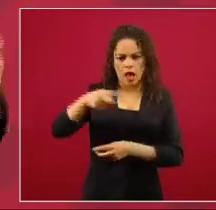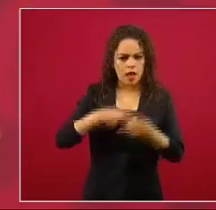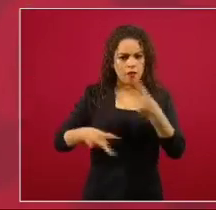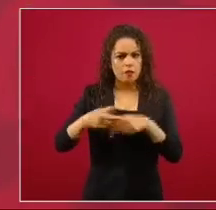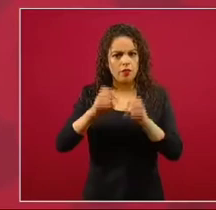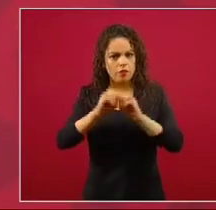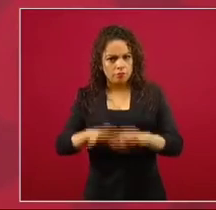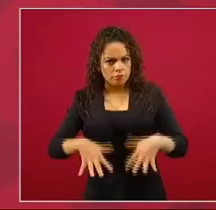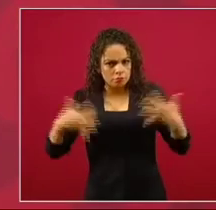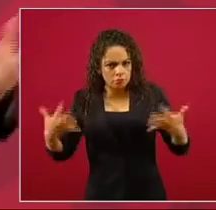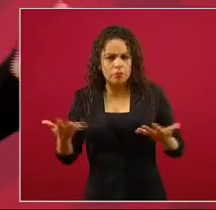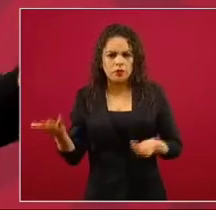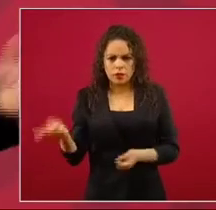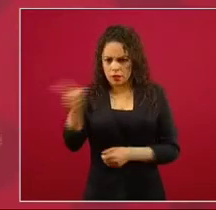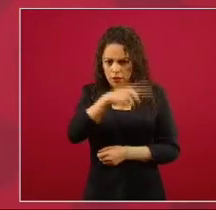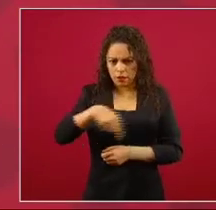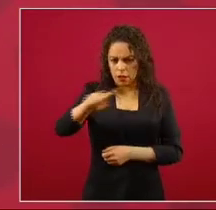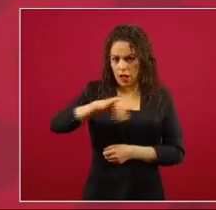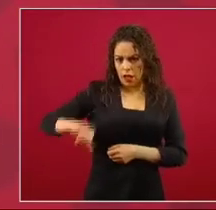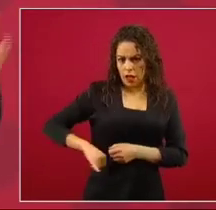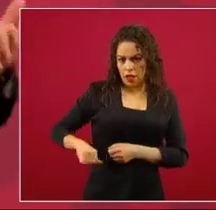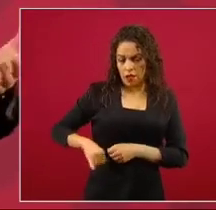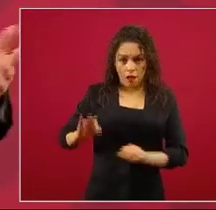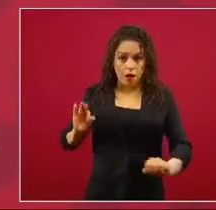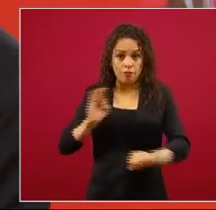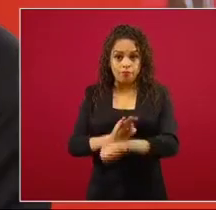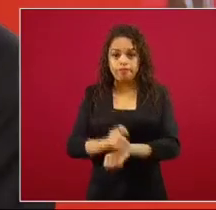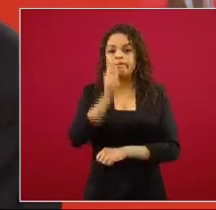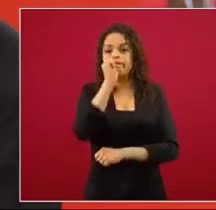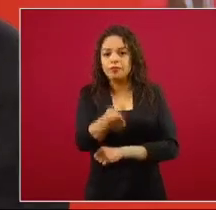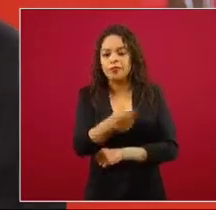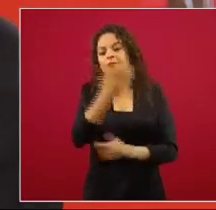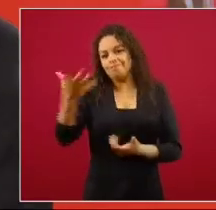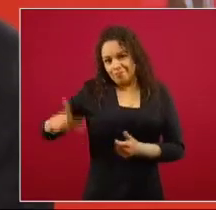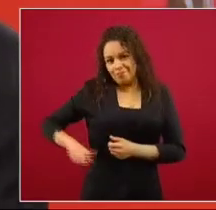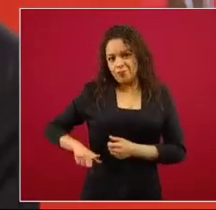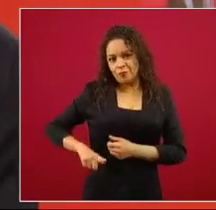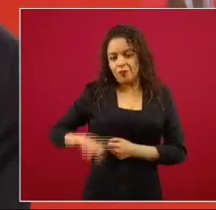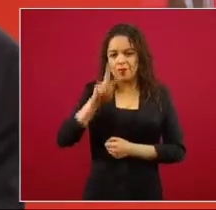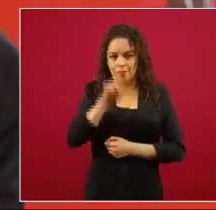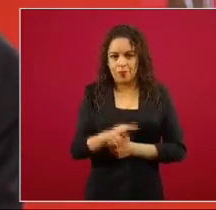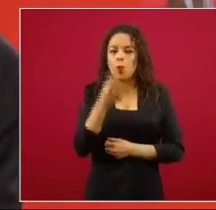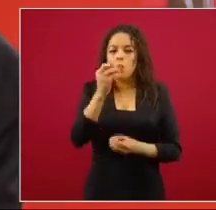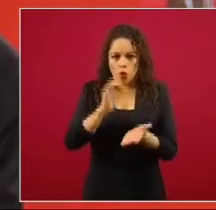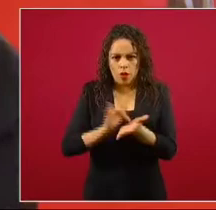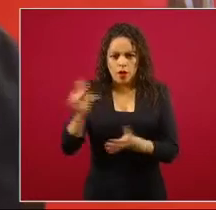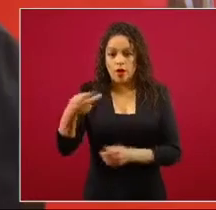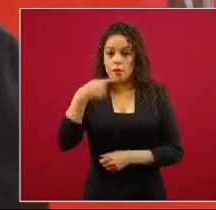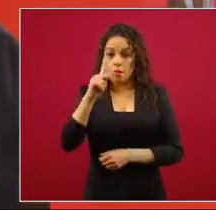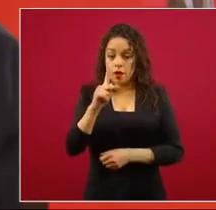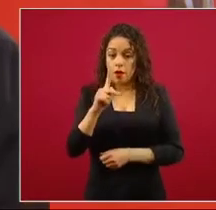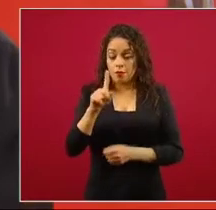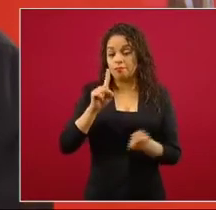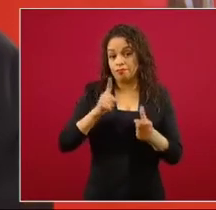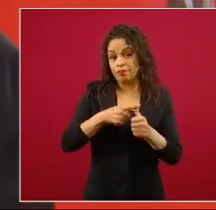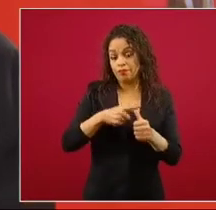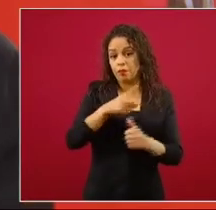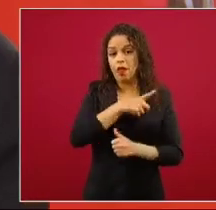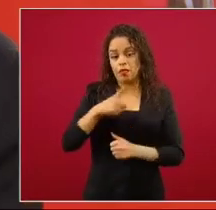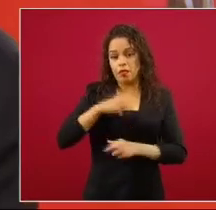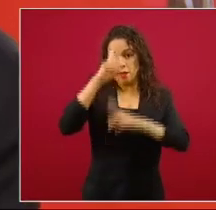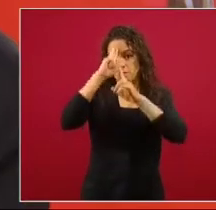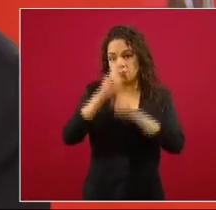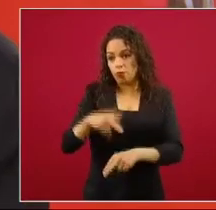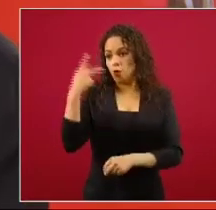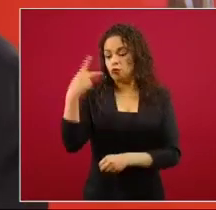todos ustedes les interesa proteger a nuestro gobierno. Es el gobierno de este país, se lo agradezco. pero hay que respetar su confidencialidad. Los